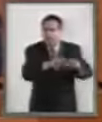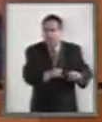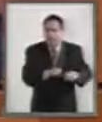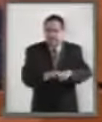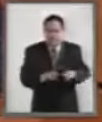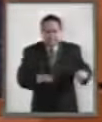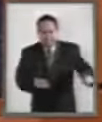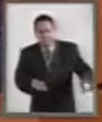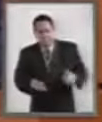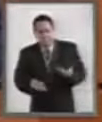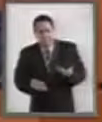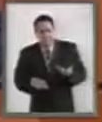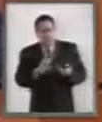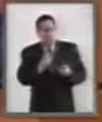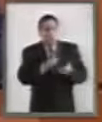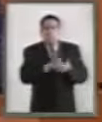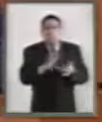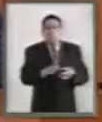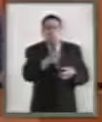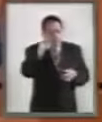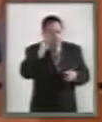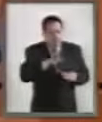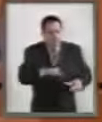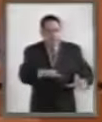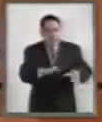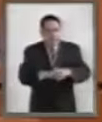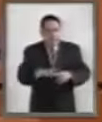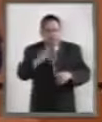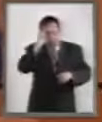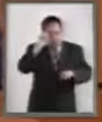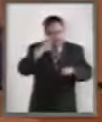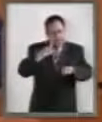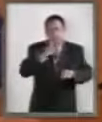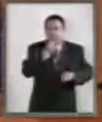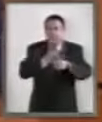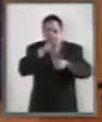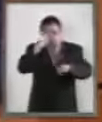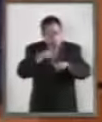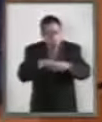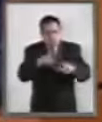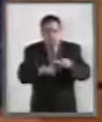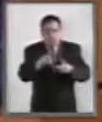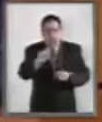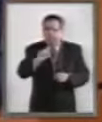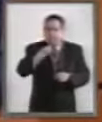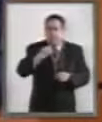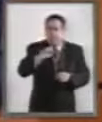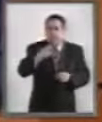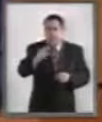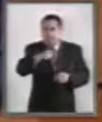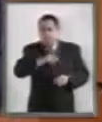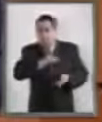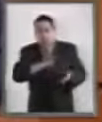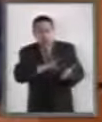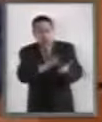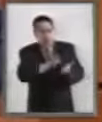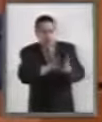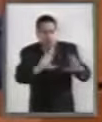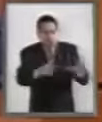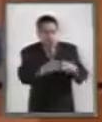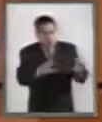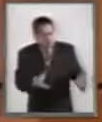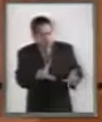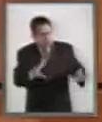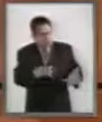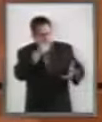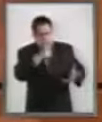Comisión Nacional de Pueblos Indígenas, la Secretaría de Agricultura y la de Medio Ambiente, que pudieran apoyar de manera conjunta el desarrollo